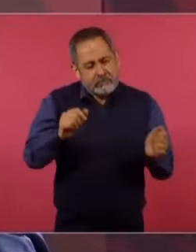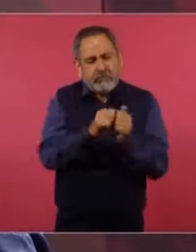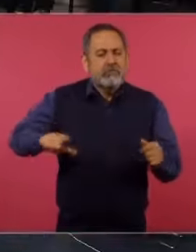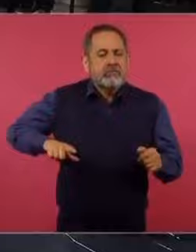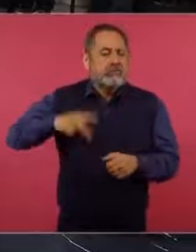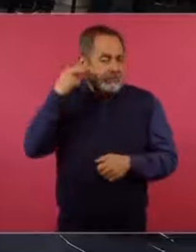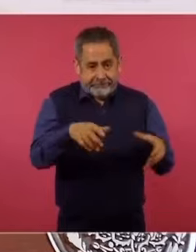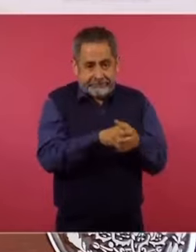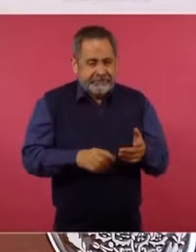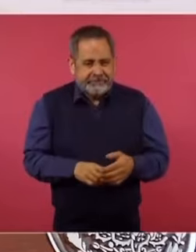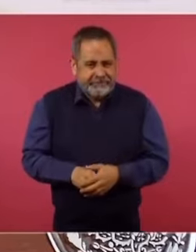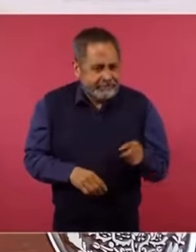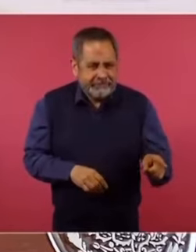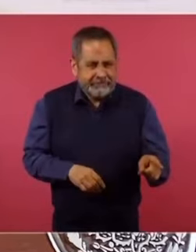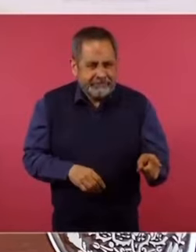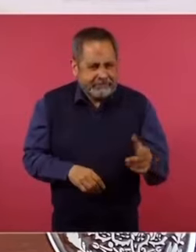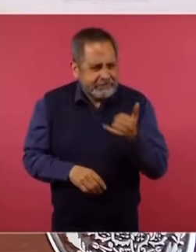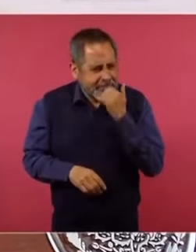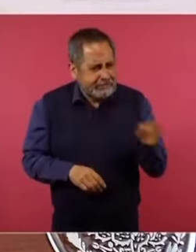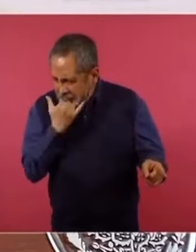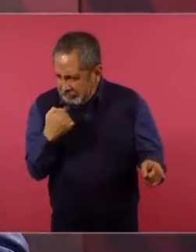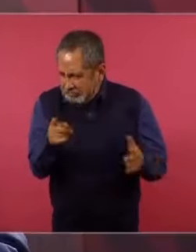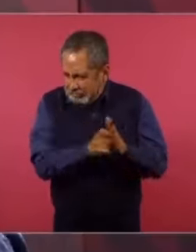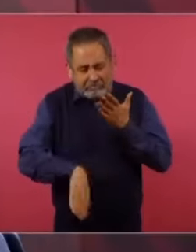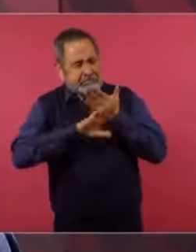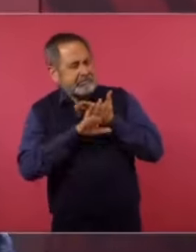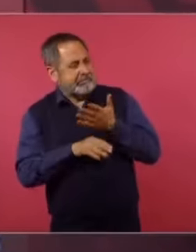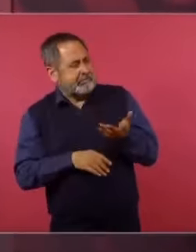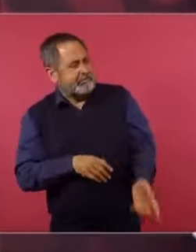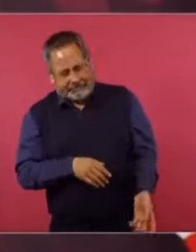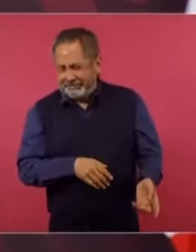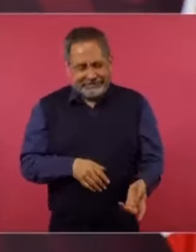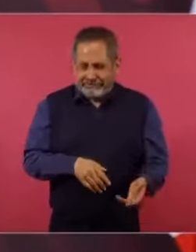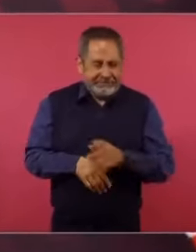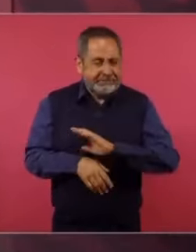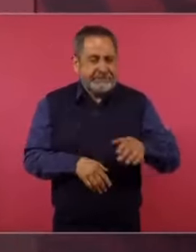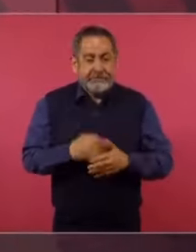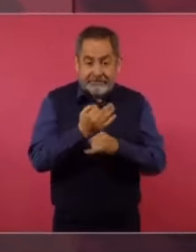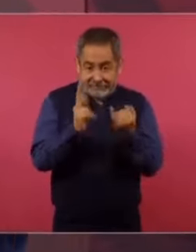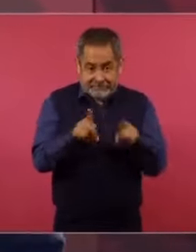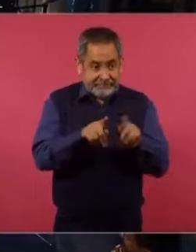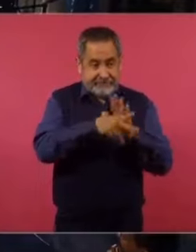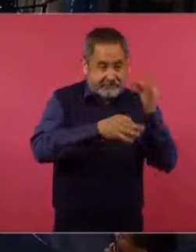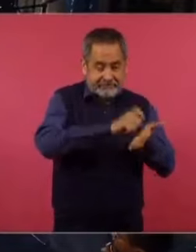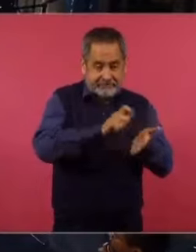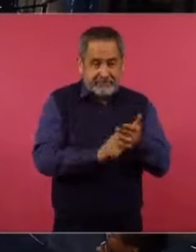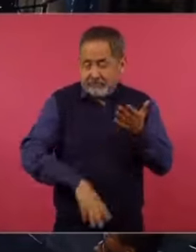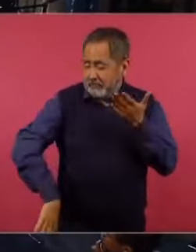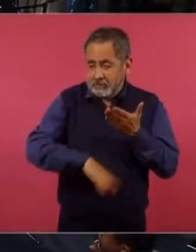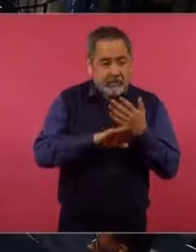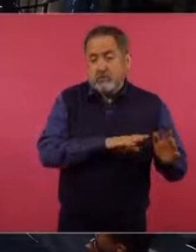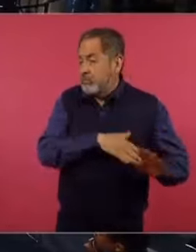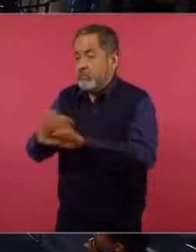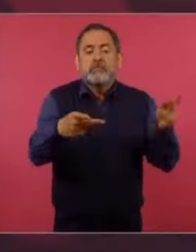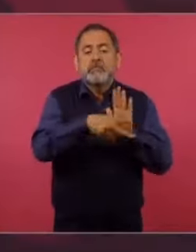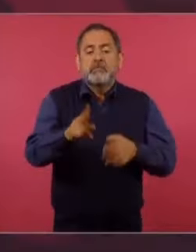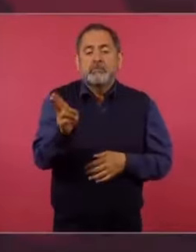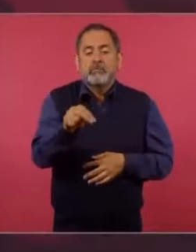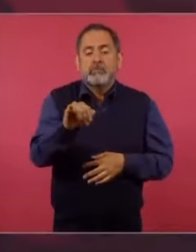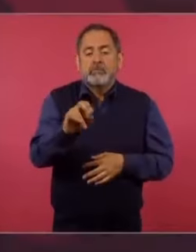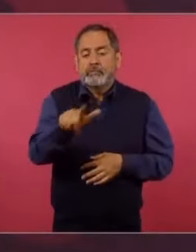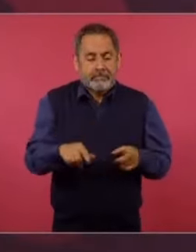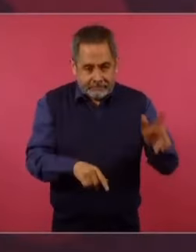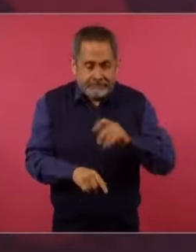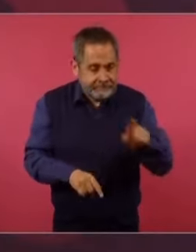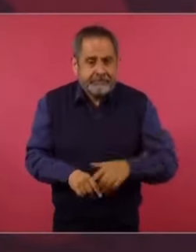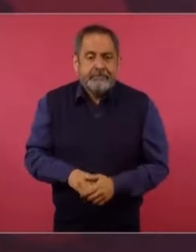entonces con el Universal. Ahora, lo mismo. Quien más de la prensa escrita se lanzó contra Rocío fue el Universal. Y